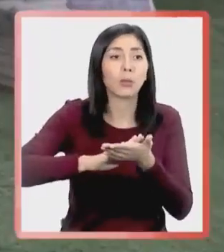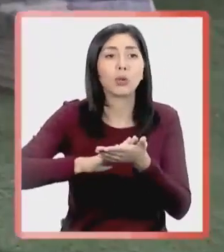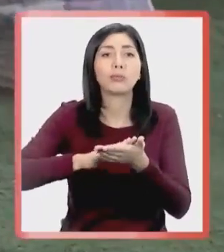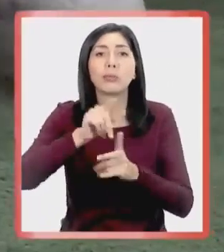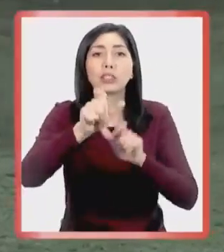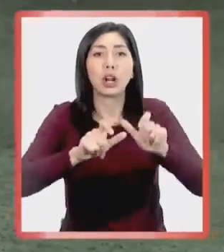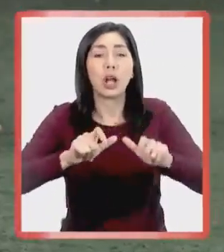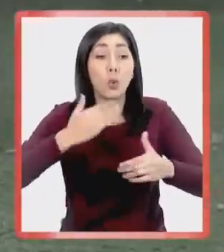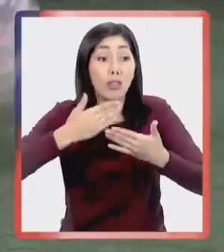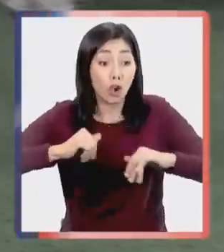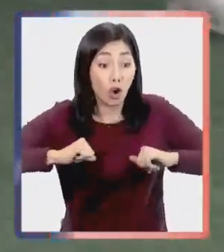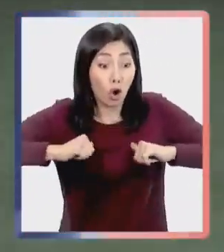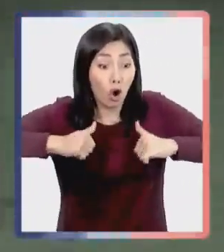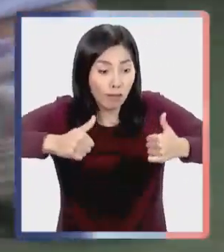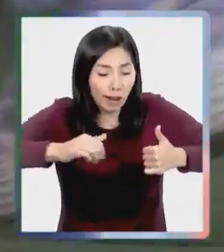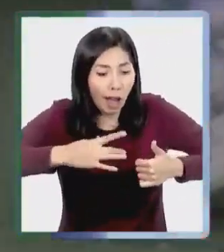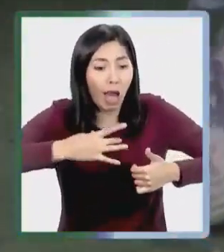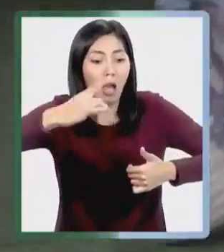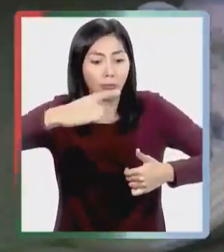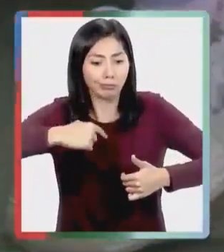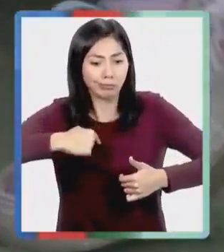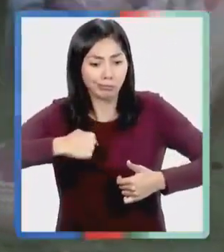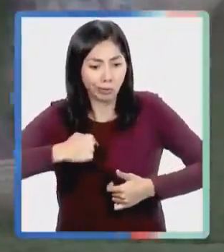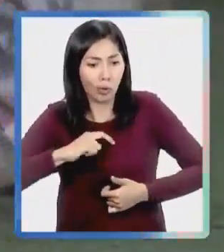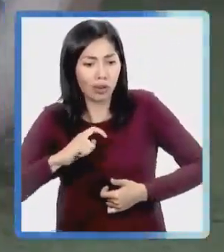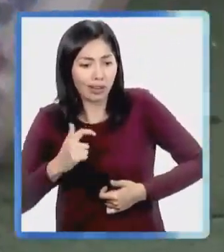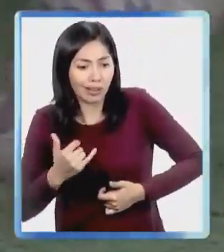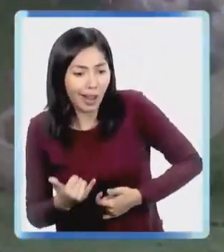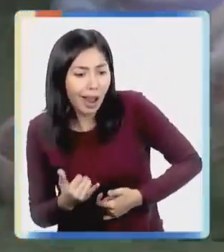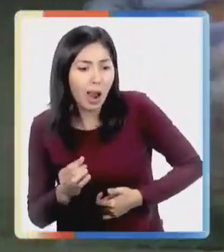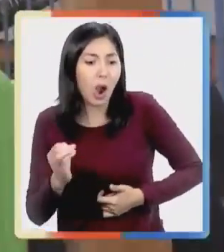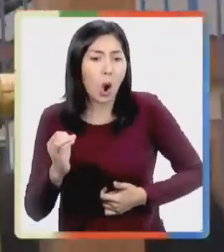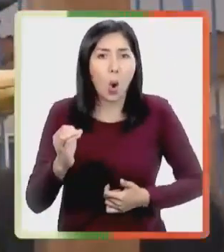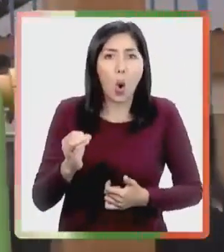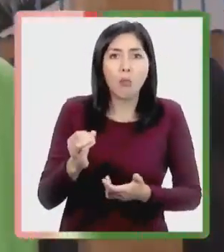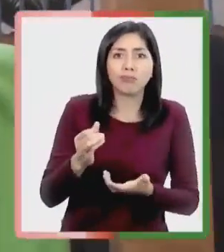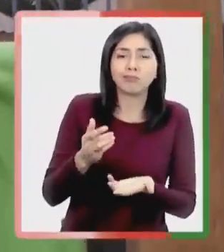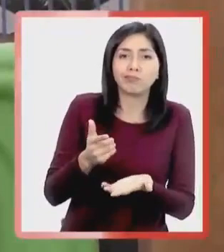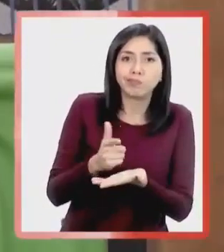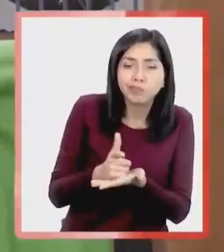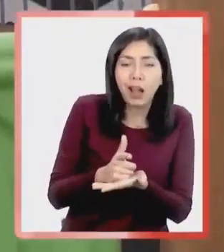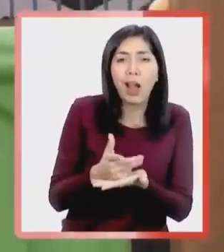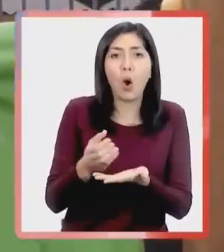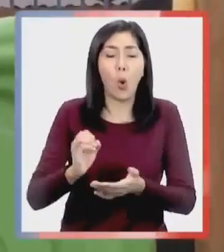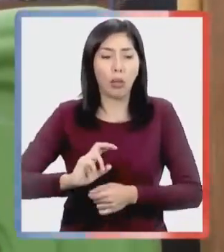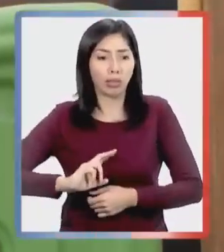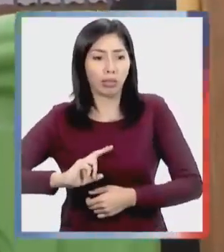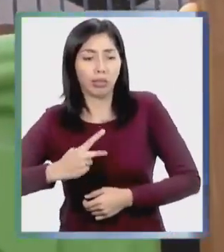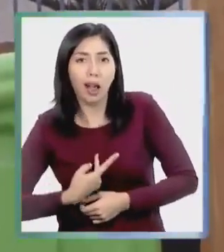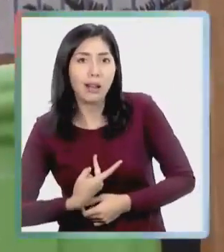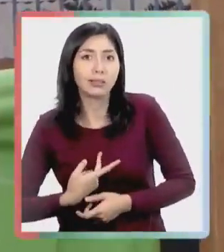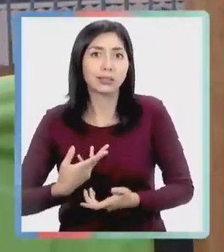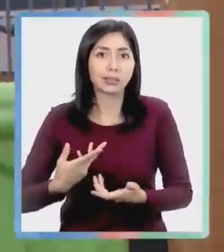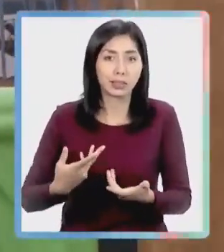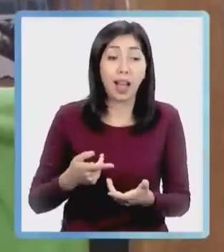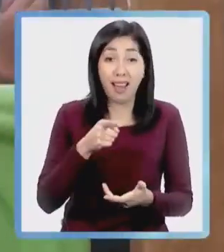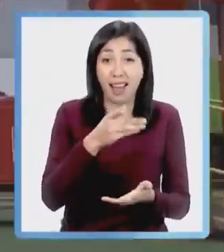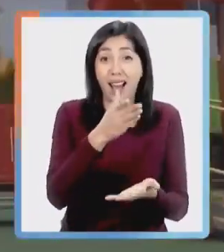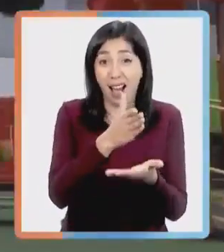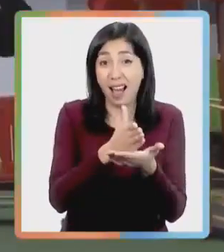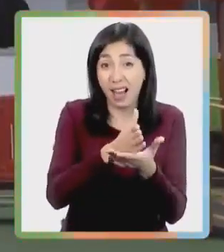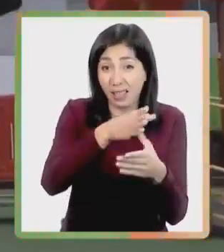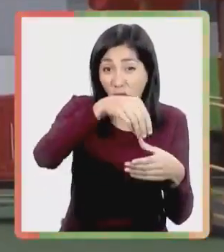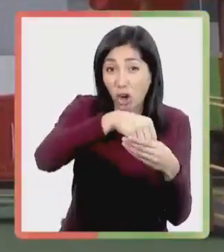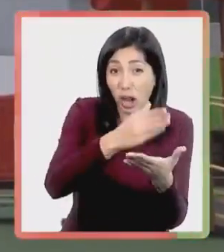la adolescencia su homosexualidad o su bisexualidad, o chicos trans también, que obviamente en el colegio es cuando suelen emerger estos